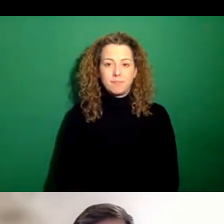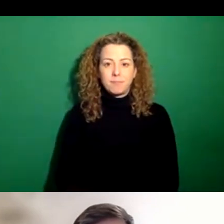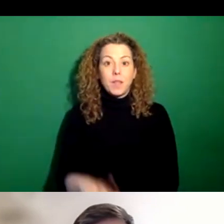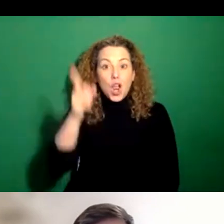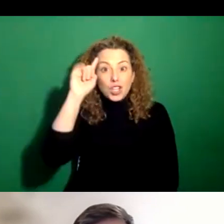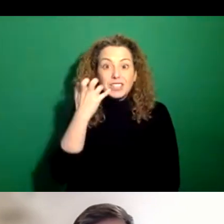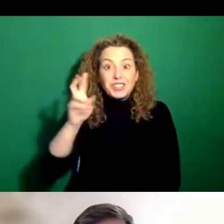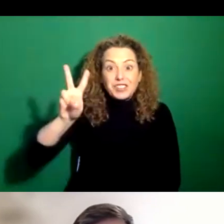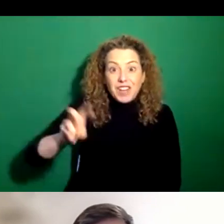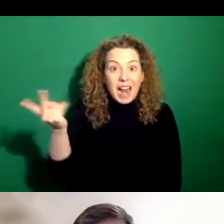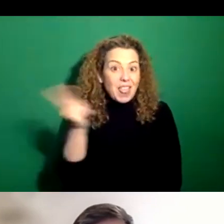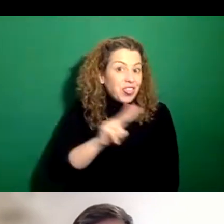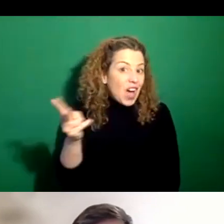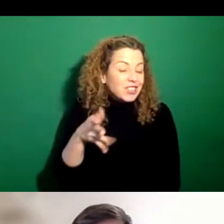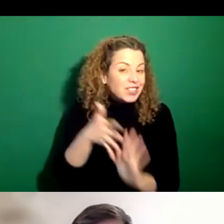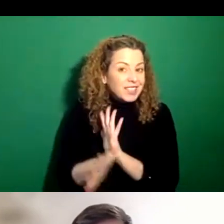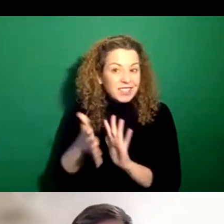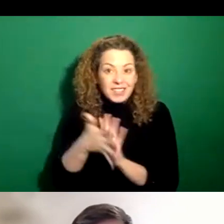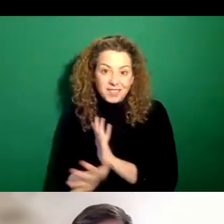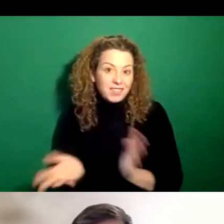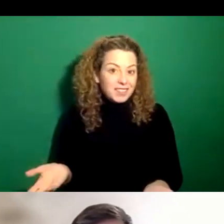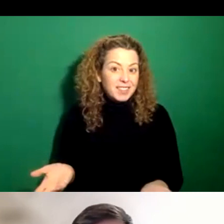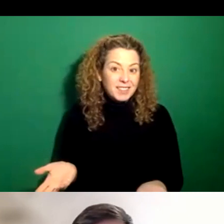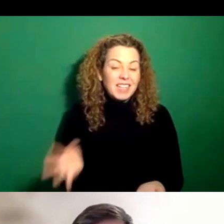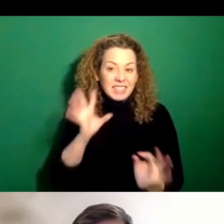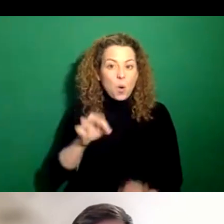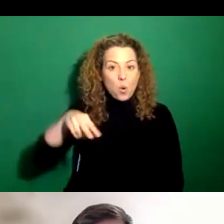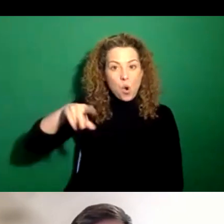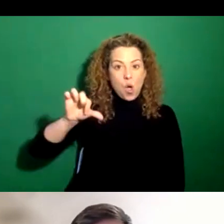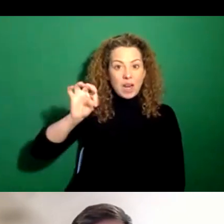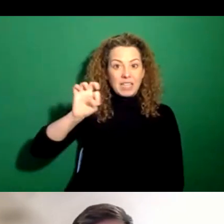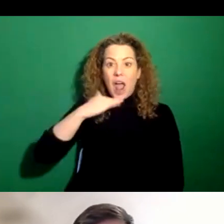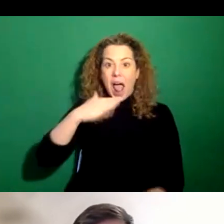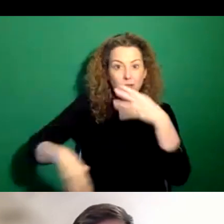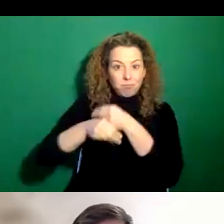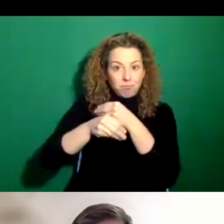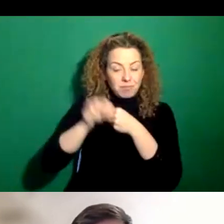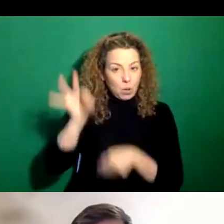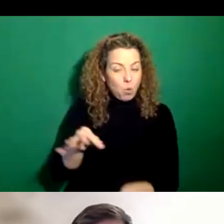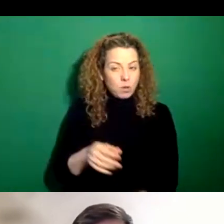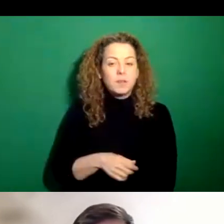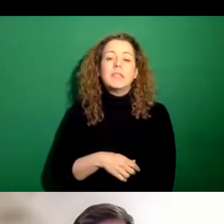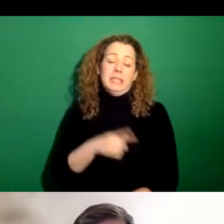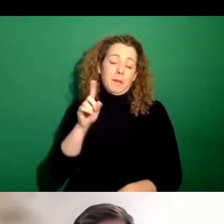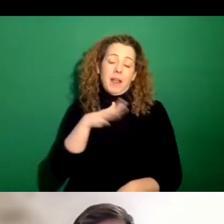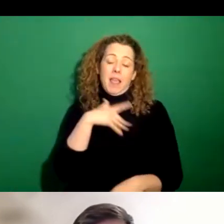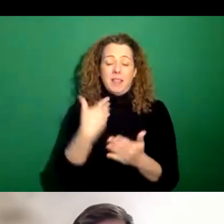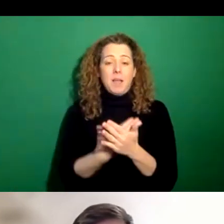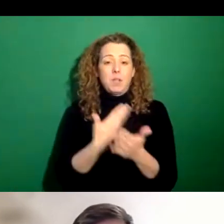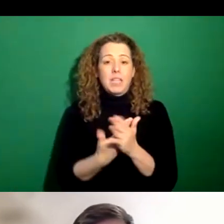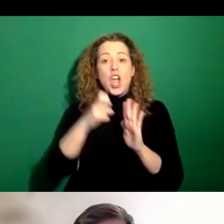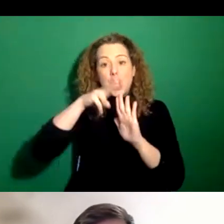si vale para las dos. Sí, no, yo creo que al seguro final que Néstor también tiene algo que decir, sí. ¿no? Hombre, al final luego nos demuestra también que la